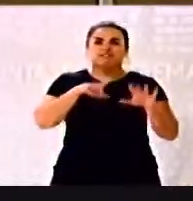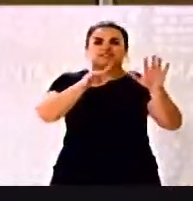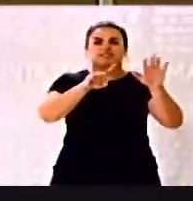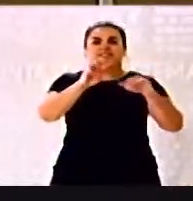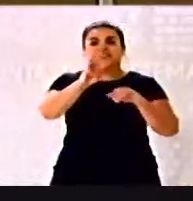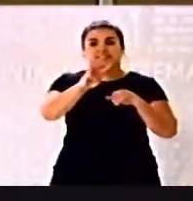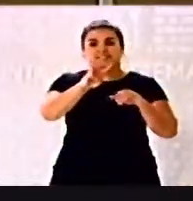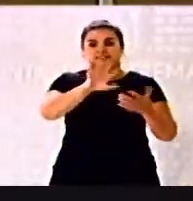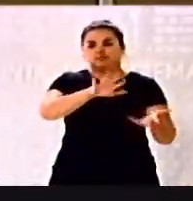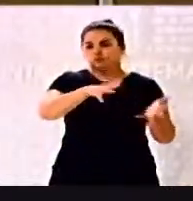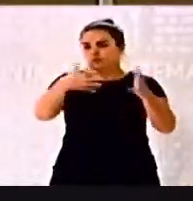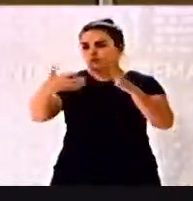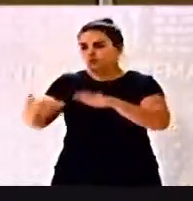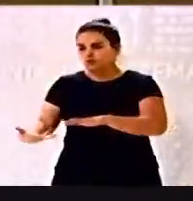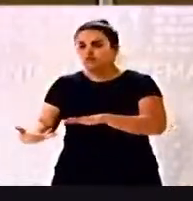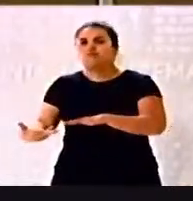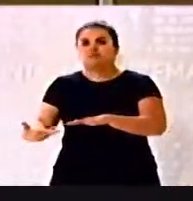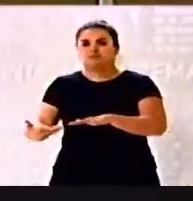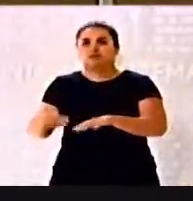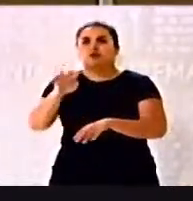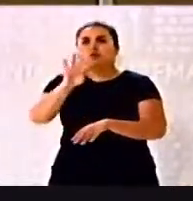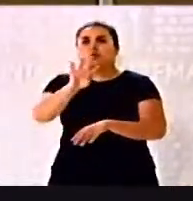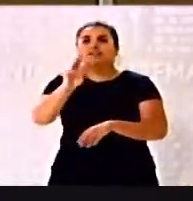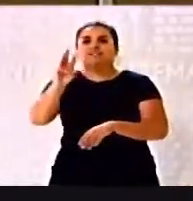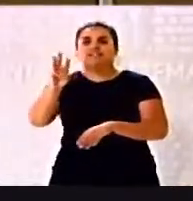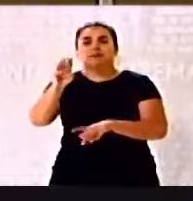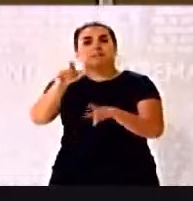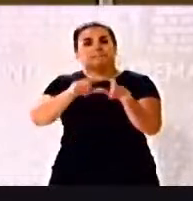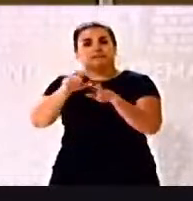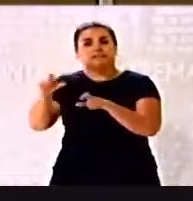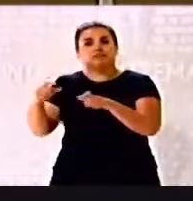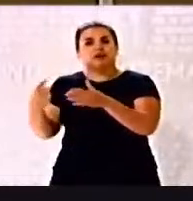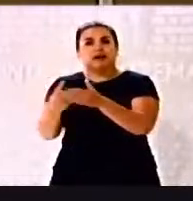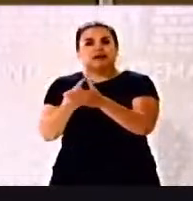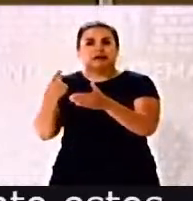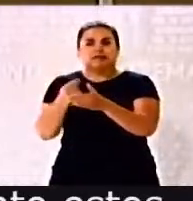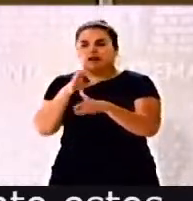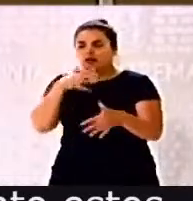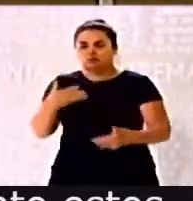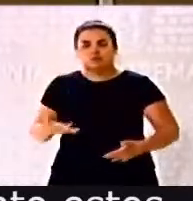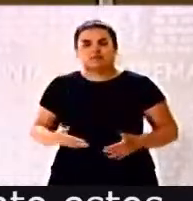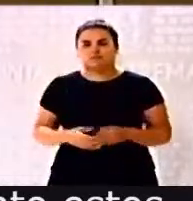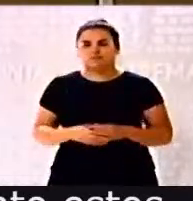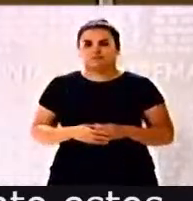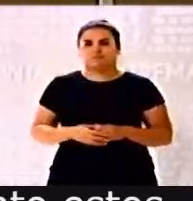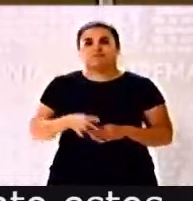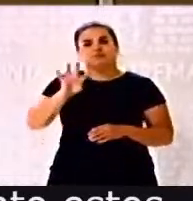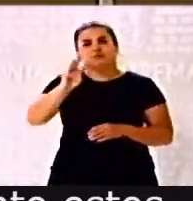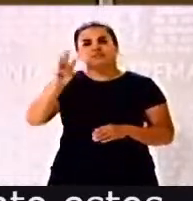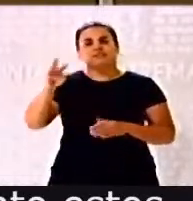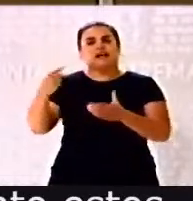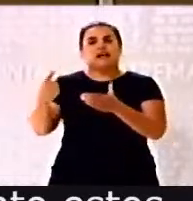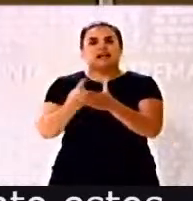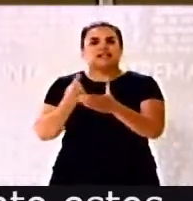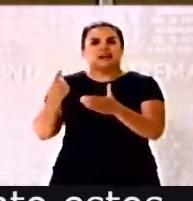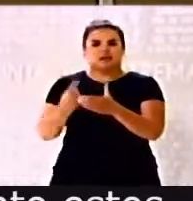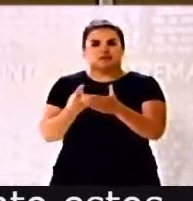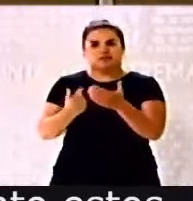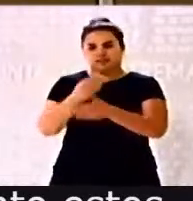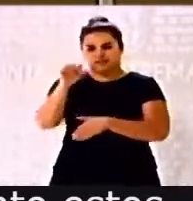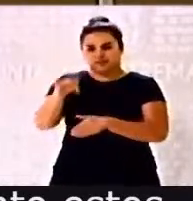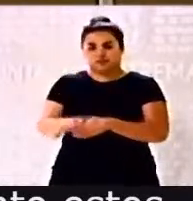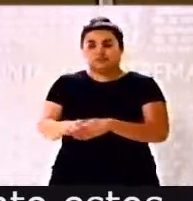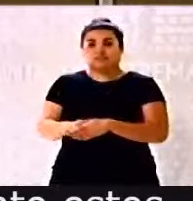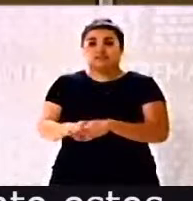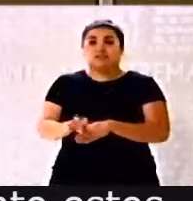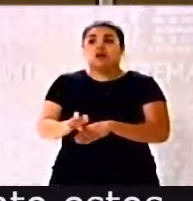63 a tener 43 personas aisladas en el día de hoy. 43 personas aisladas en el día de hoy. Otro